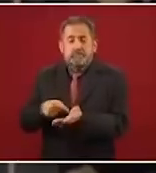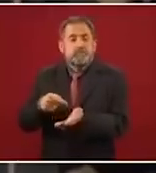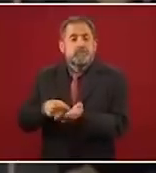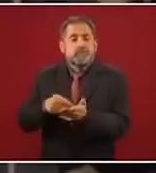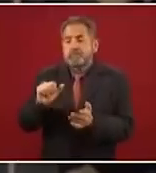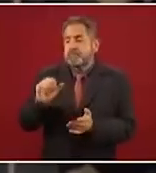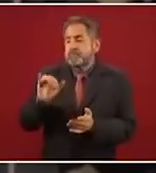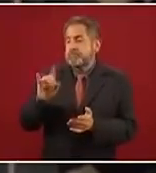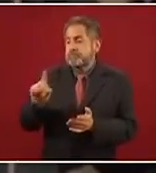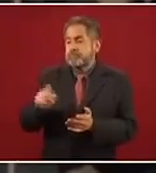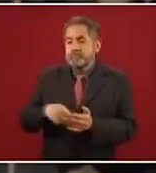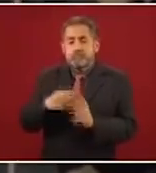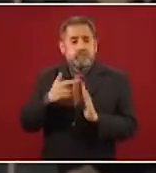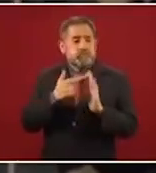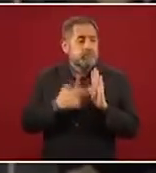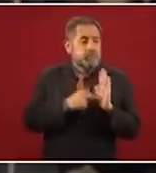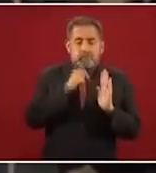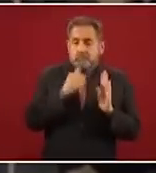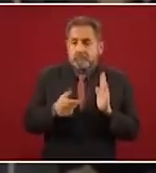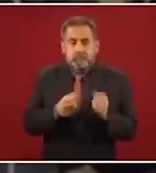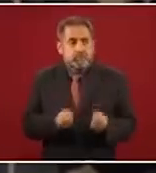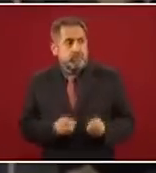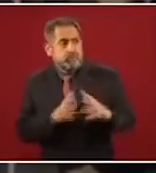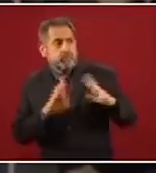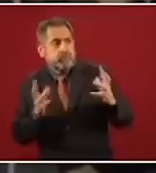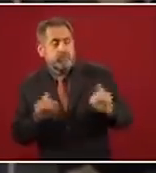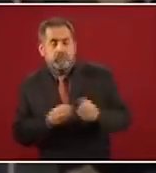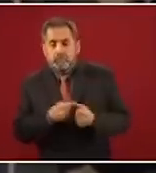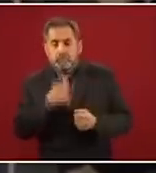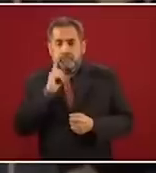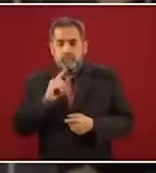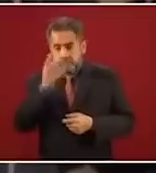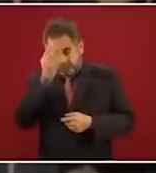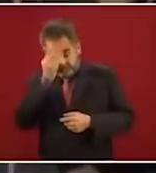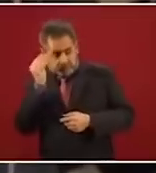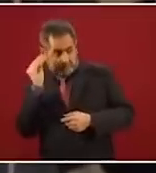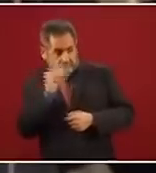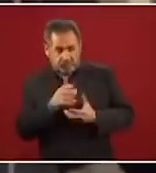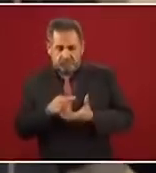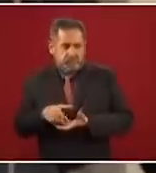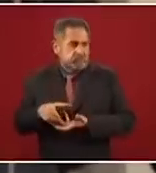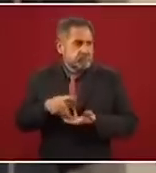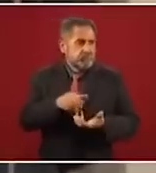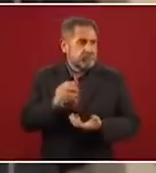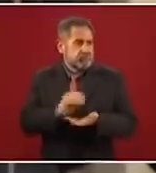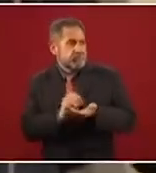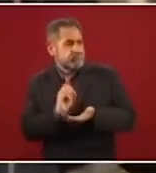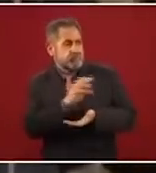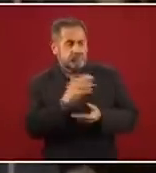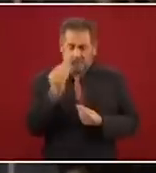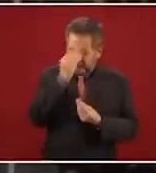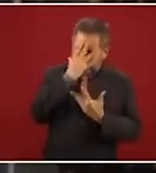hay un registro nacional de cuántas mujeres han sido atacadas con ácido, y justo